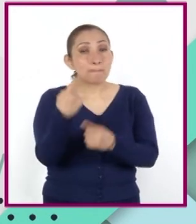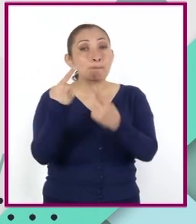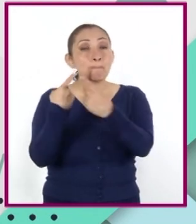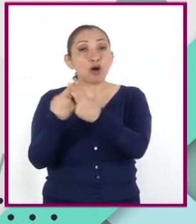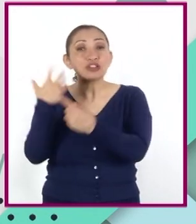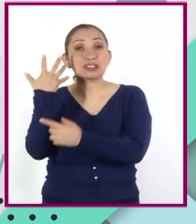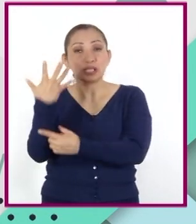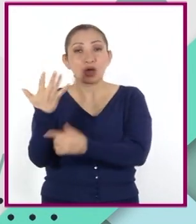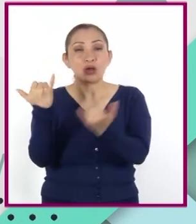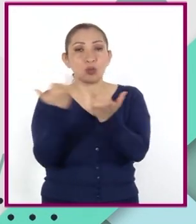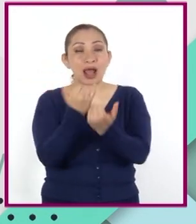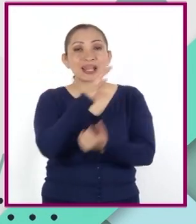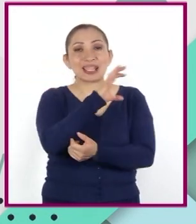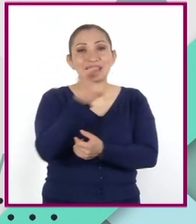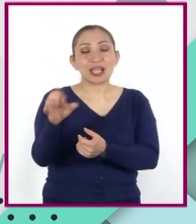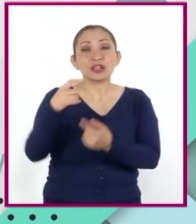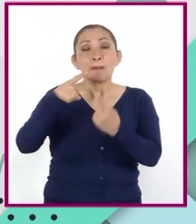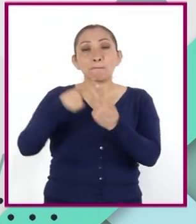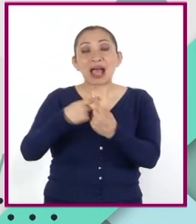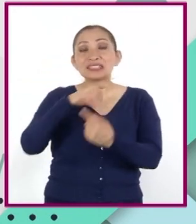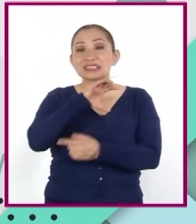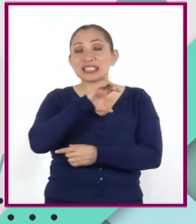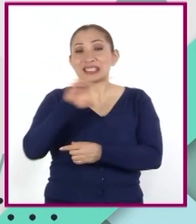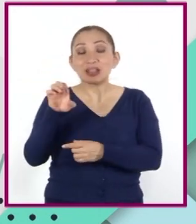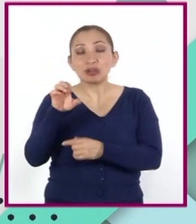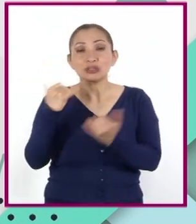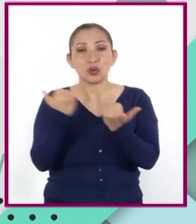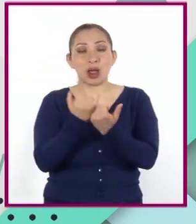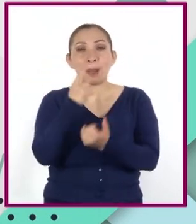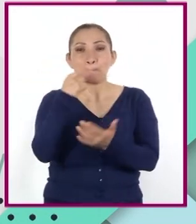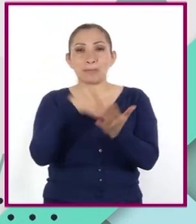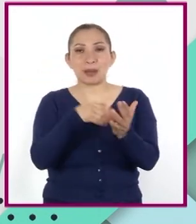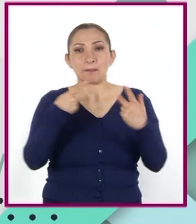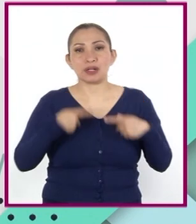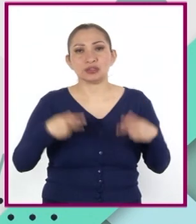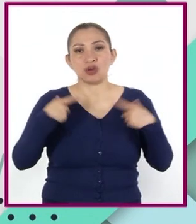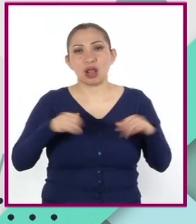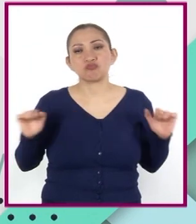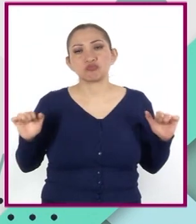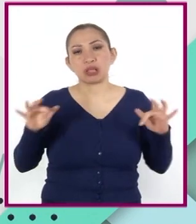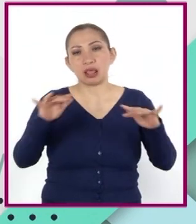5 es igual a 500 más 500, igual a 1000 personas.